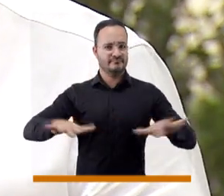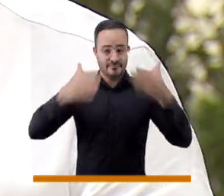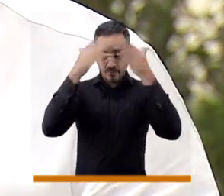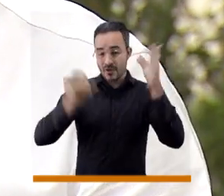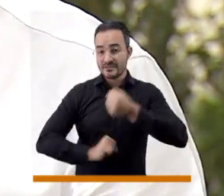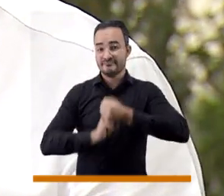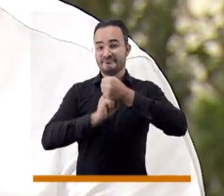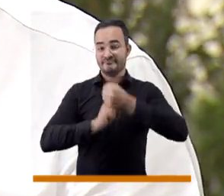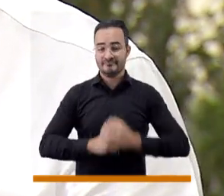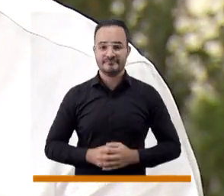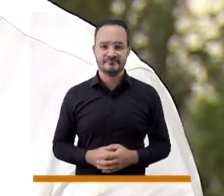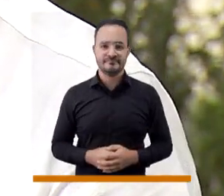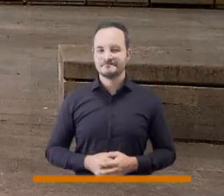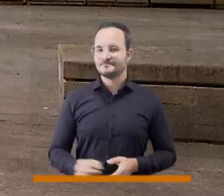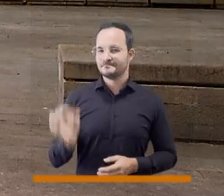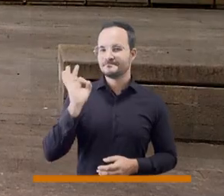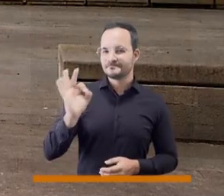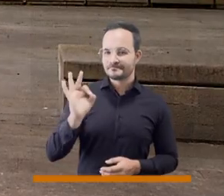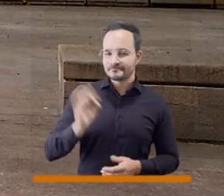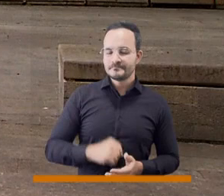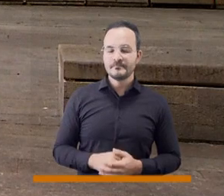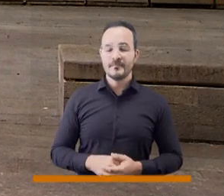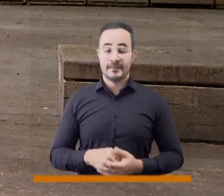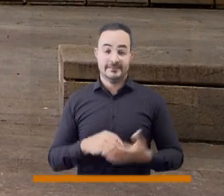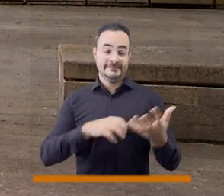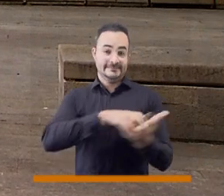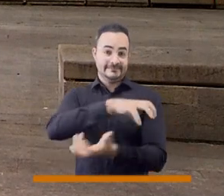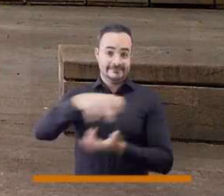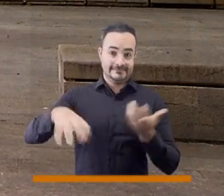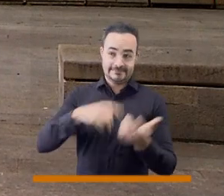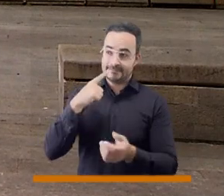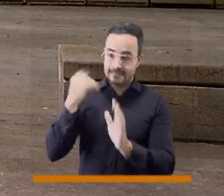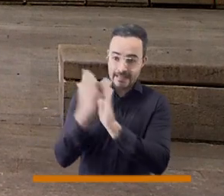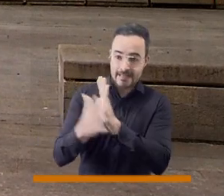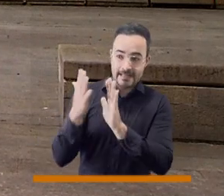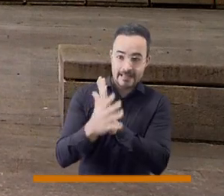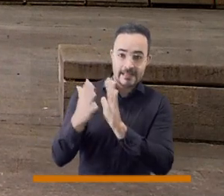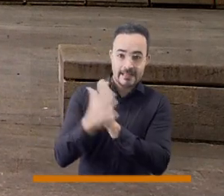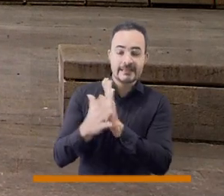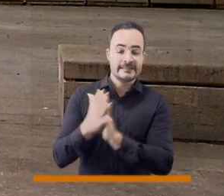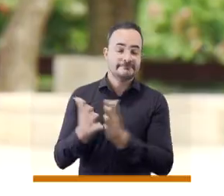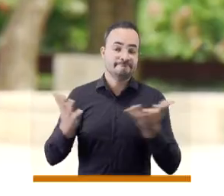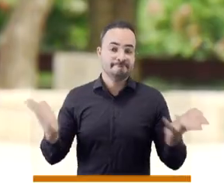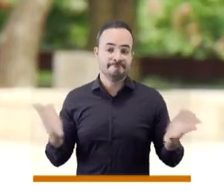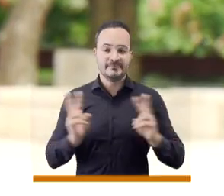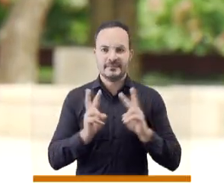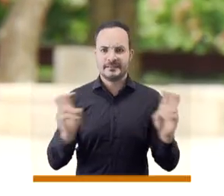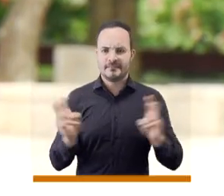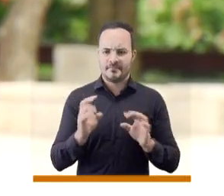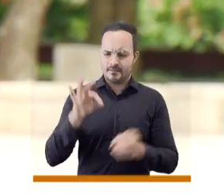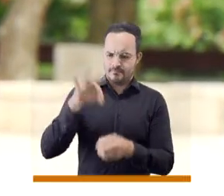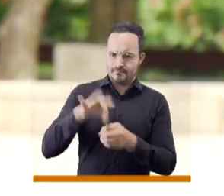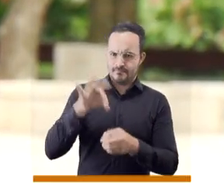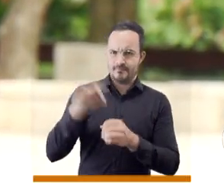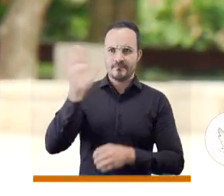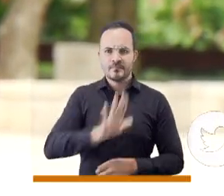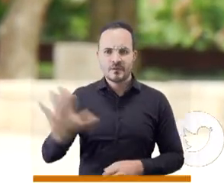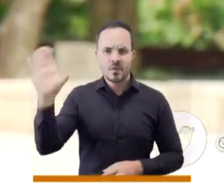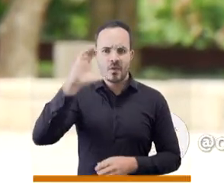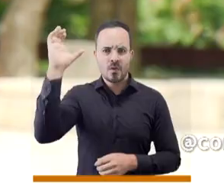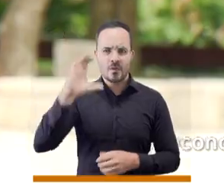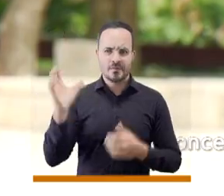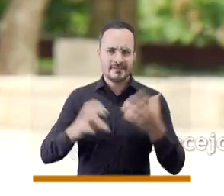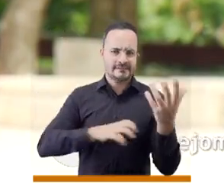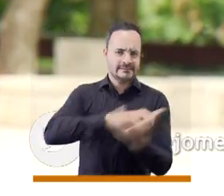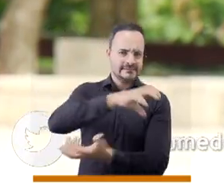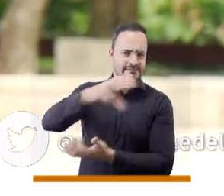que es ayudar a fortalecer la democracia. Y precisamente acerca de todo ese caos que ustedes nos mencionan desde la organización electoral a nivel